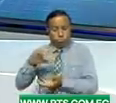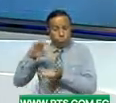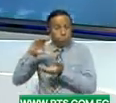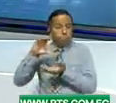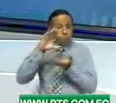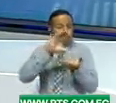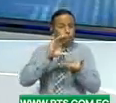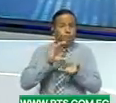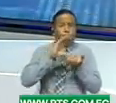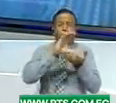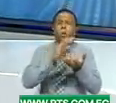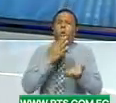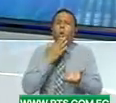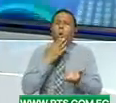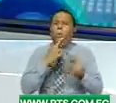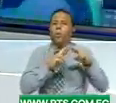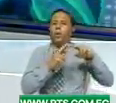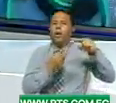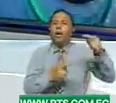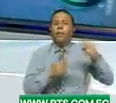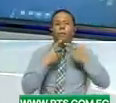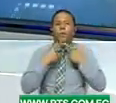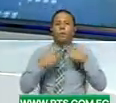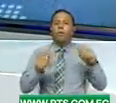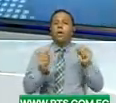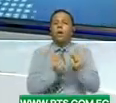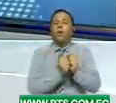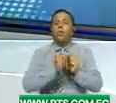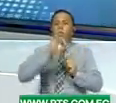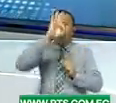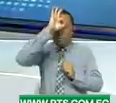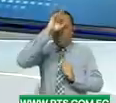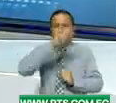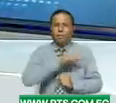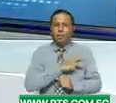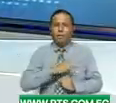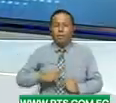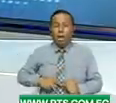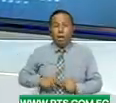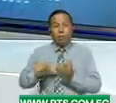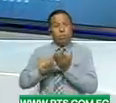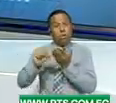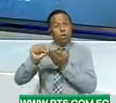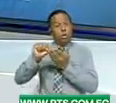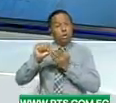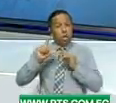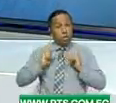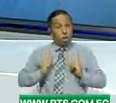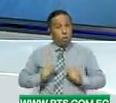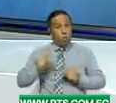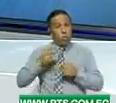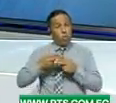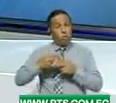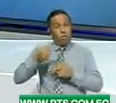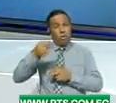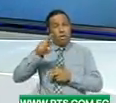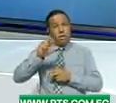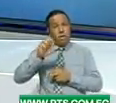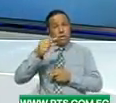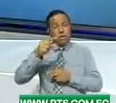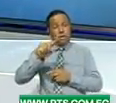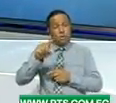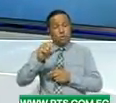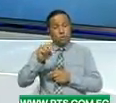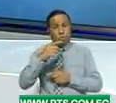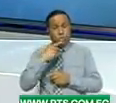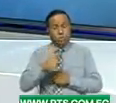a través de farmacias particulares, según la ministra de Salud, Jimena Garzón. En la primera fase se comprarán 320